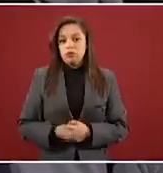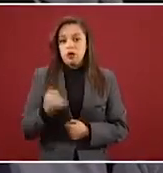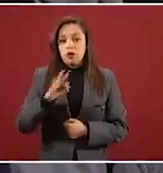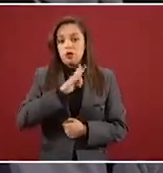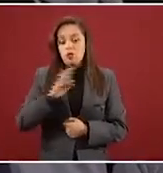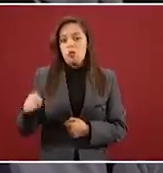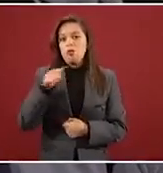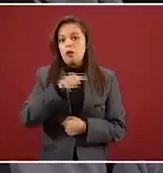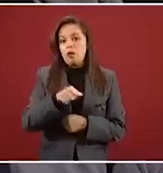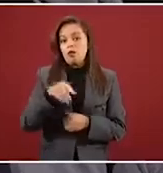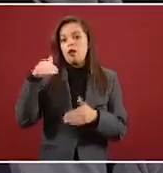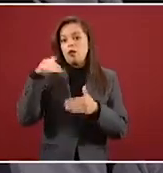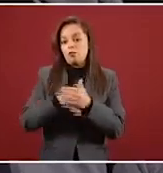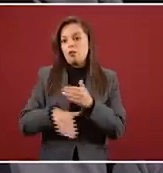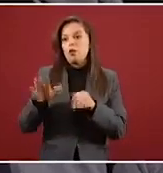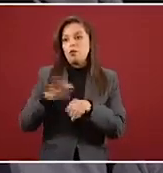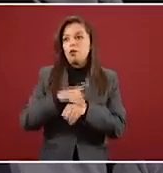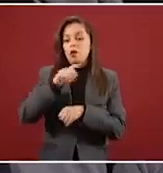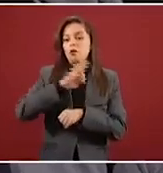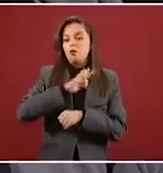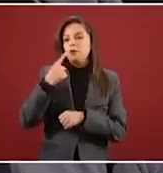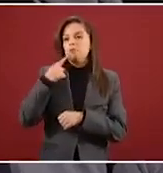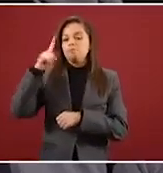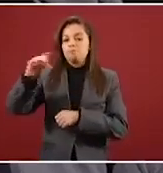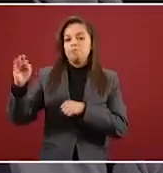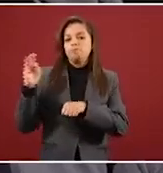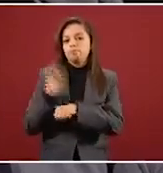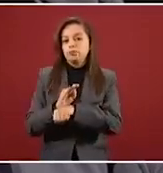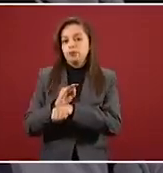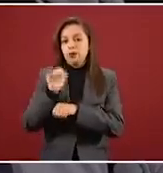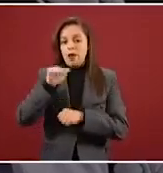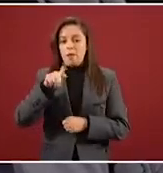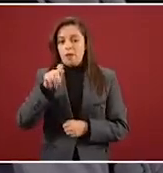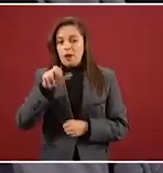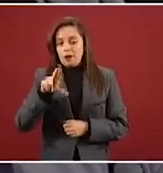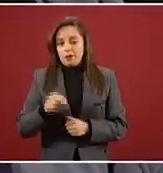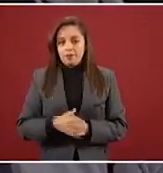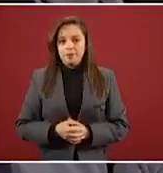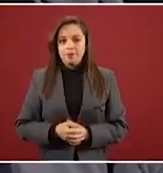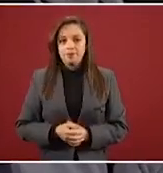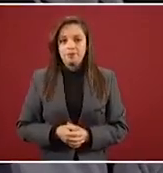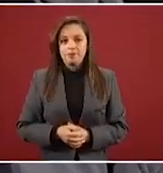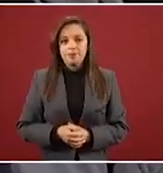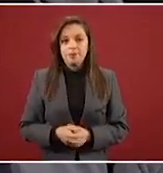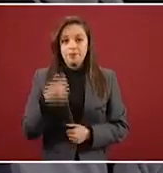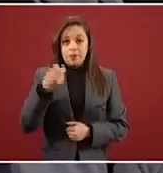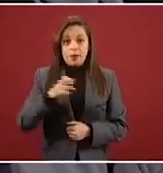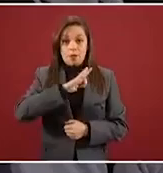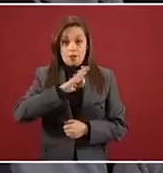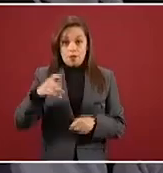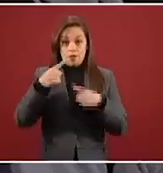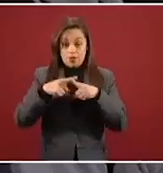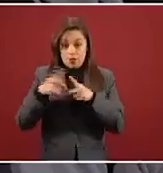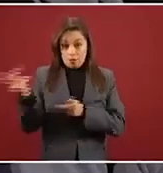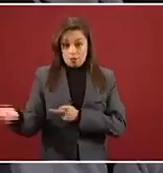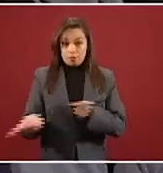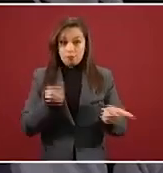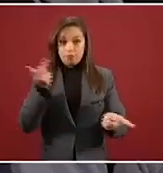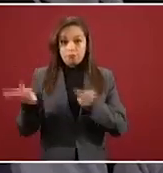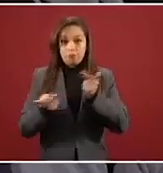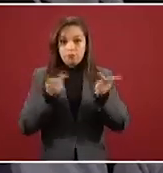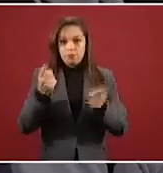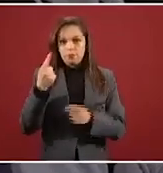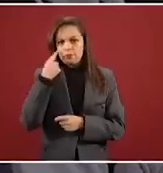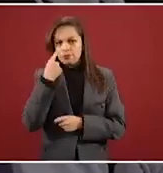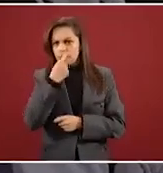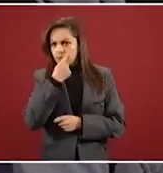abajo con amparos. ¿Usted ha hablado realmente con alguien sobre la posibilidad de hacer estas consultas? ¿Tiene, digamos, el visto bueno de